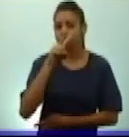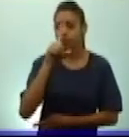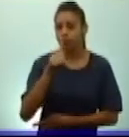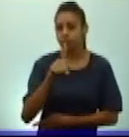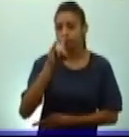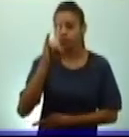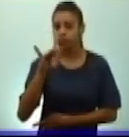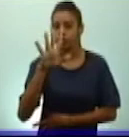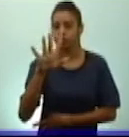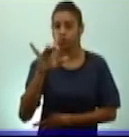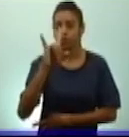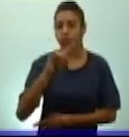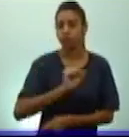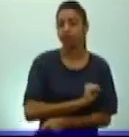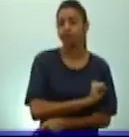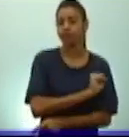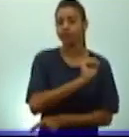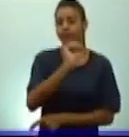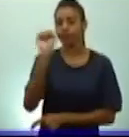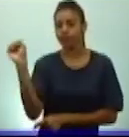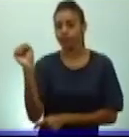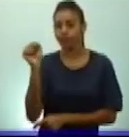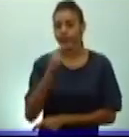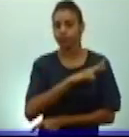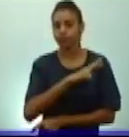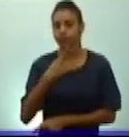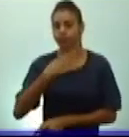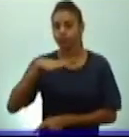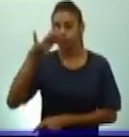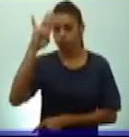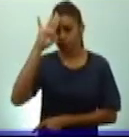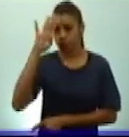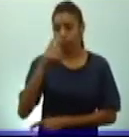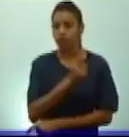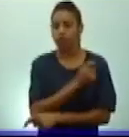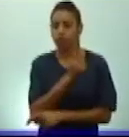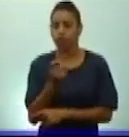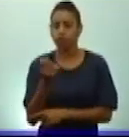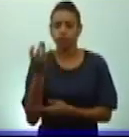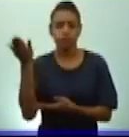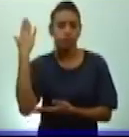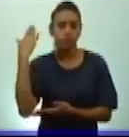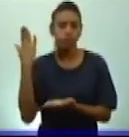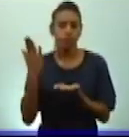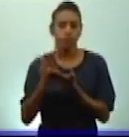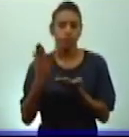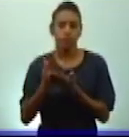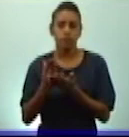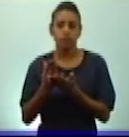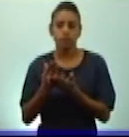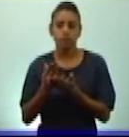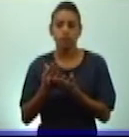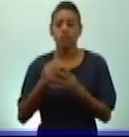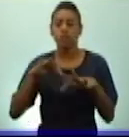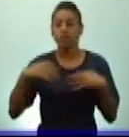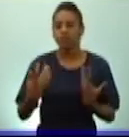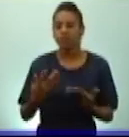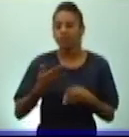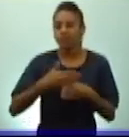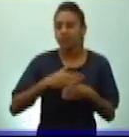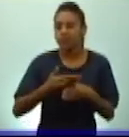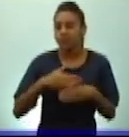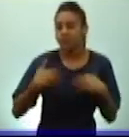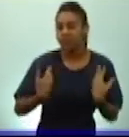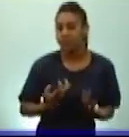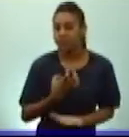1959 triunfa la Revolución Cubana. Con sus profesores ustedes estudiaron la significación histórica de este hecho,